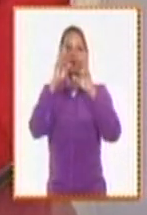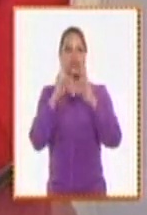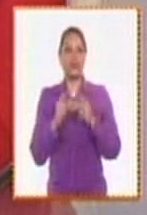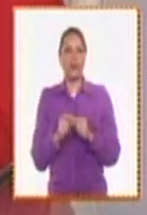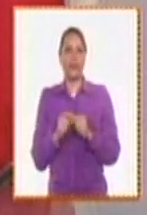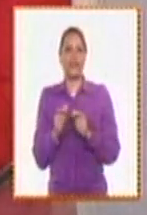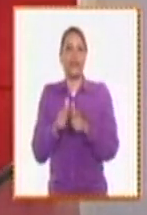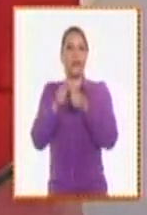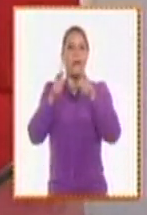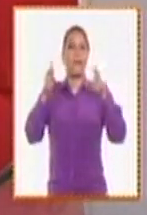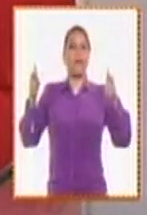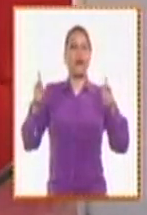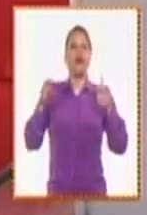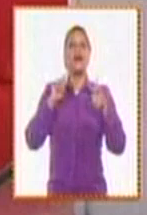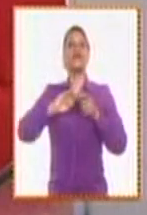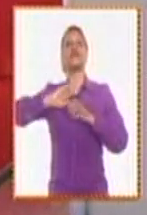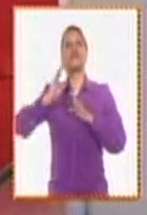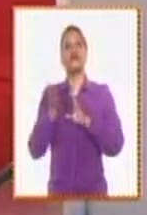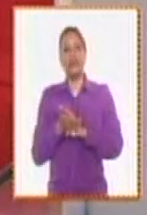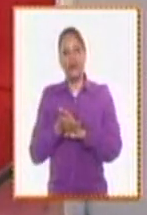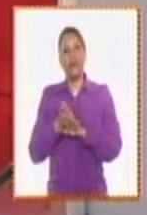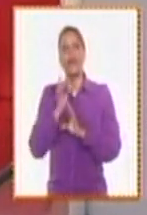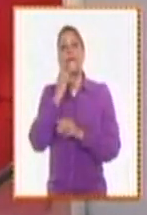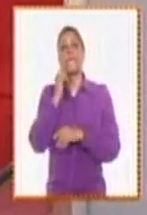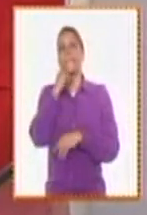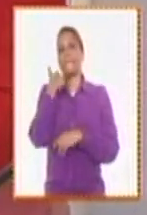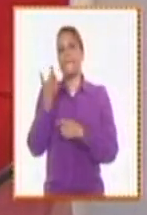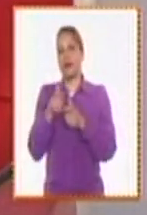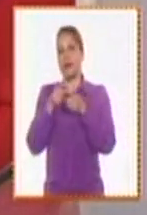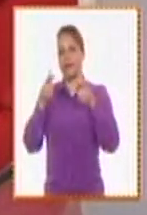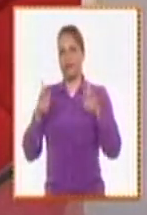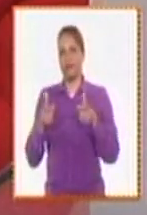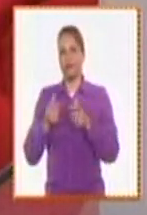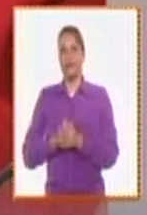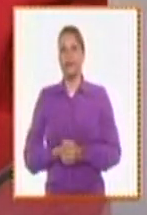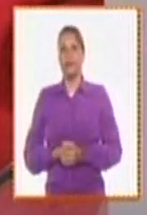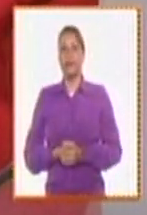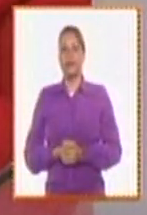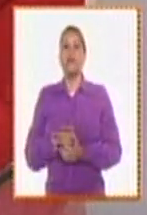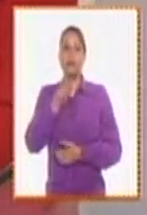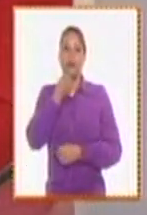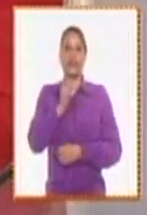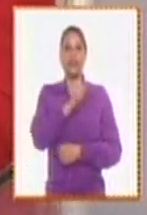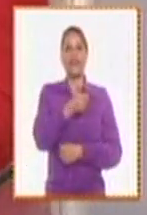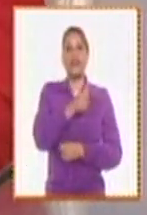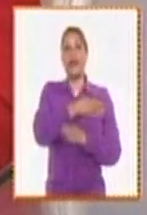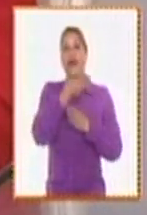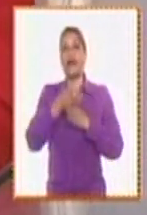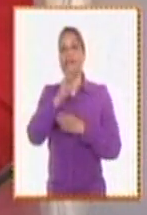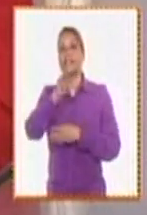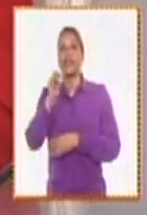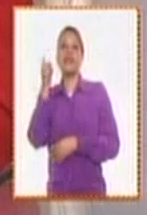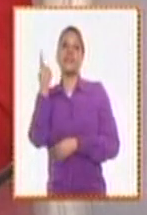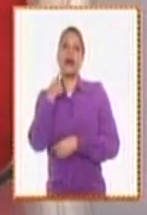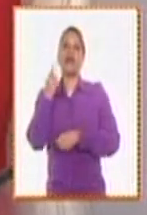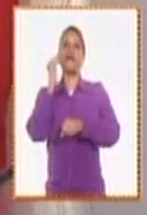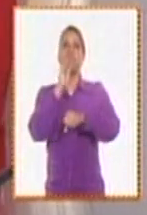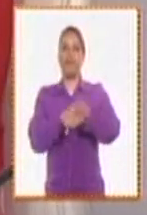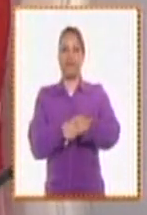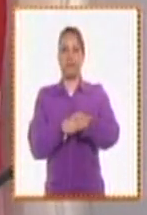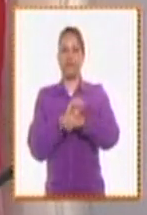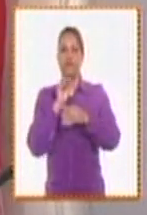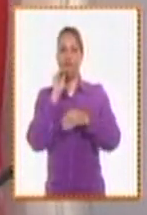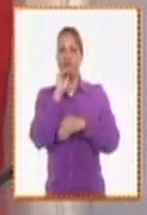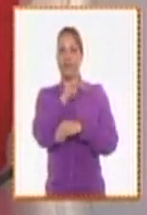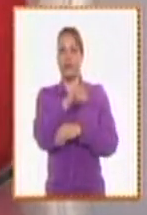relativamente grandes y las sanciones entonces a imponer a estas personas van a discurrir de 10 a 30 años de privación de libertad,